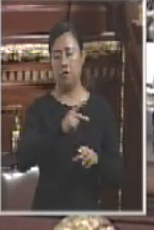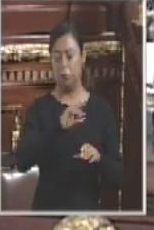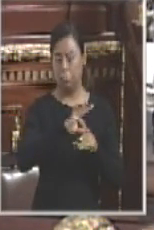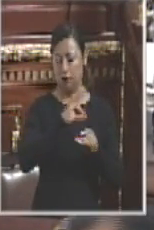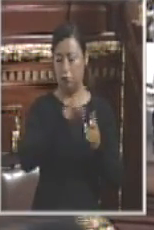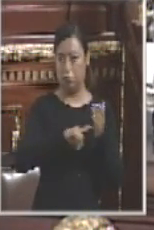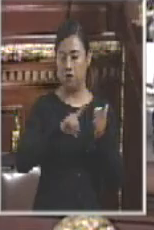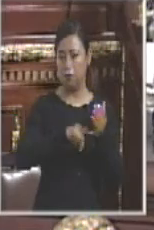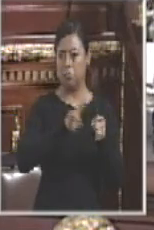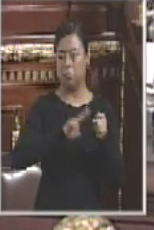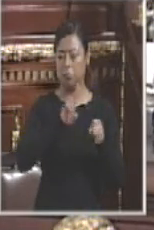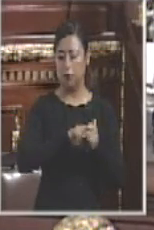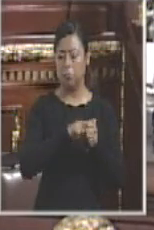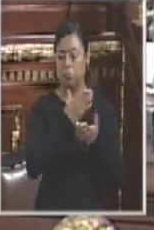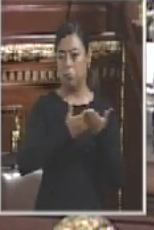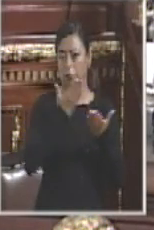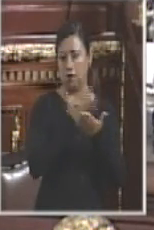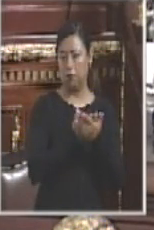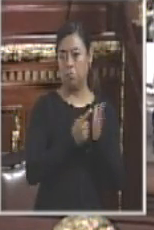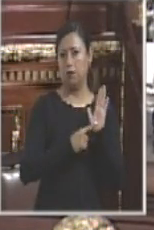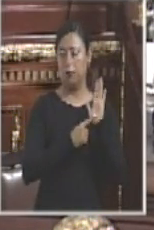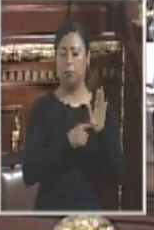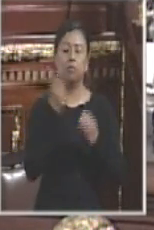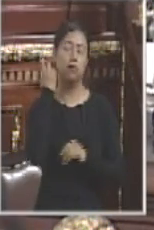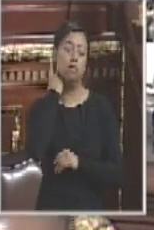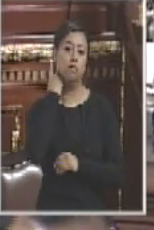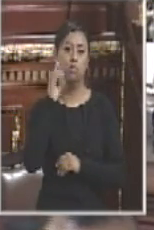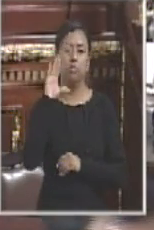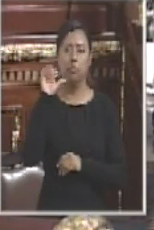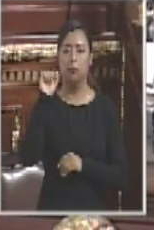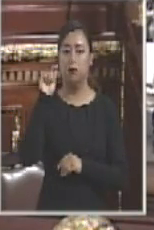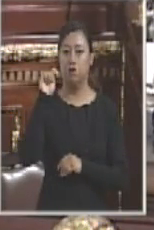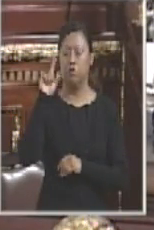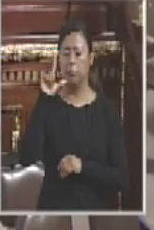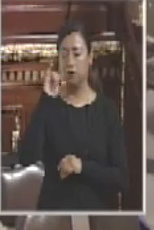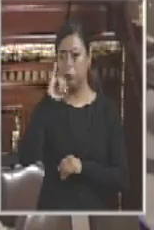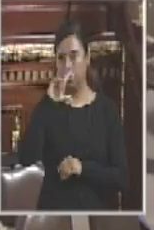proposición presentada por el diputado Carlos Castillo Pérez se considera de urgente y obvia resolución.